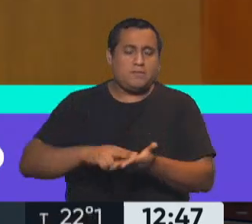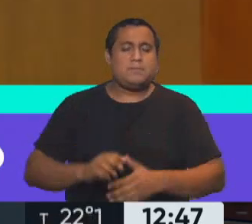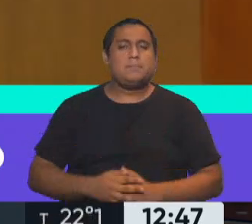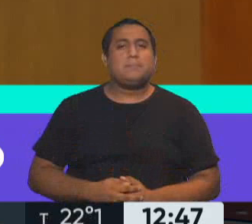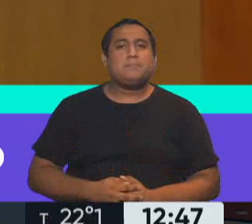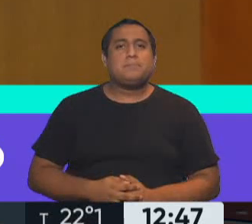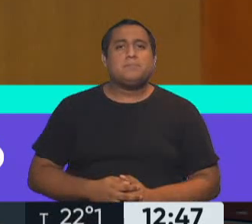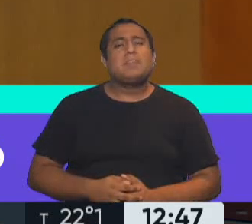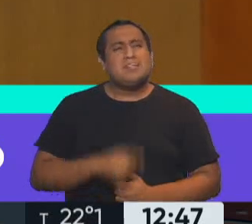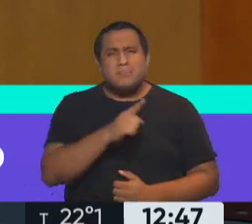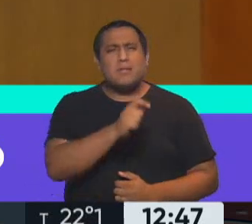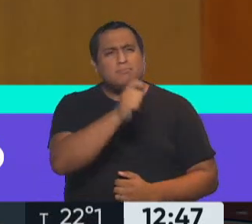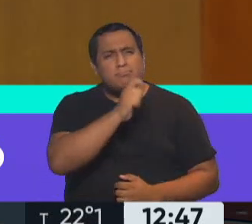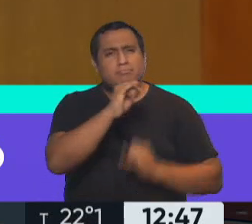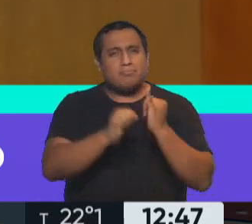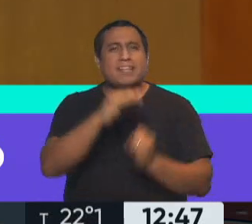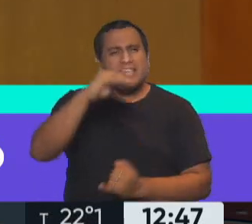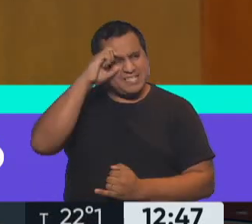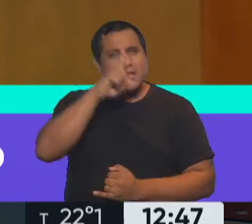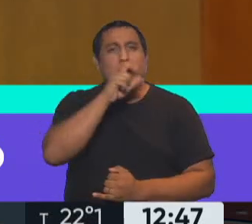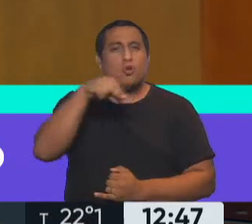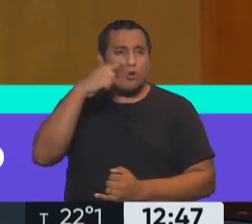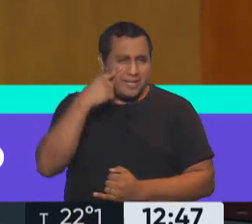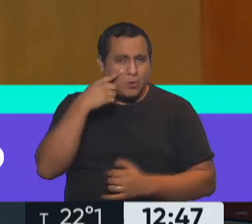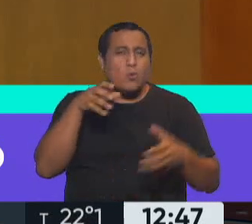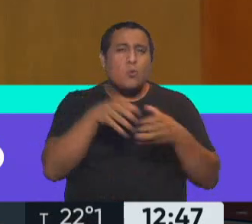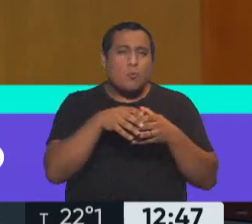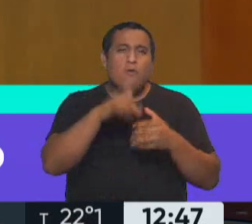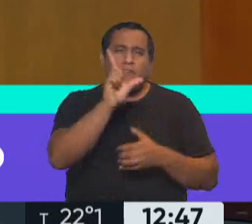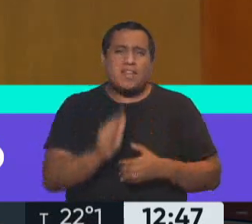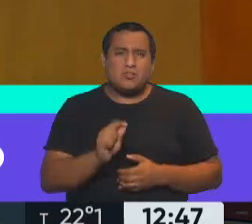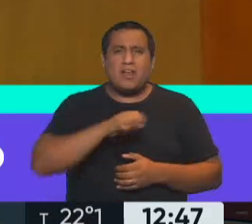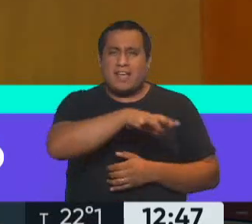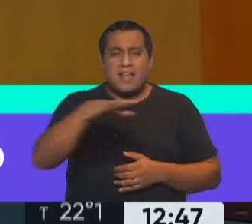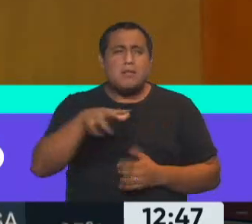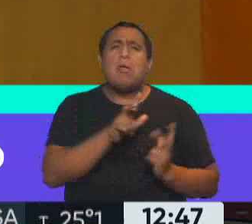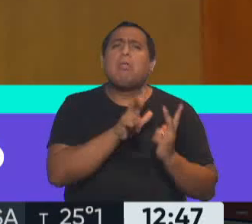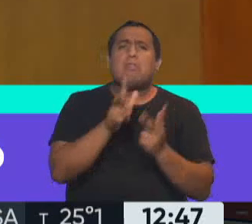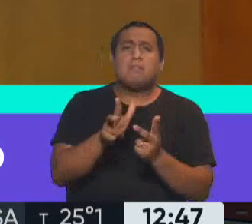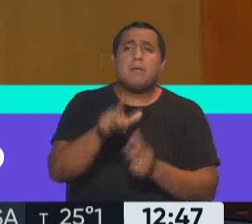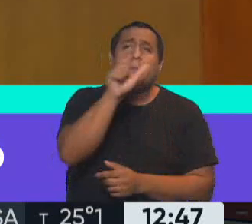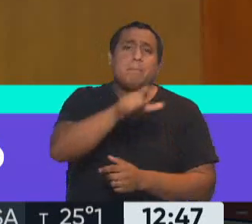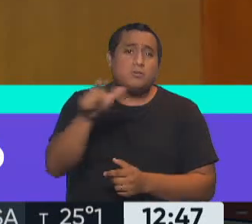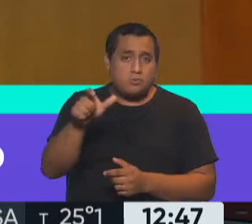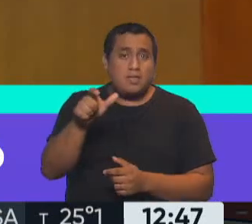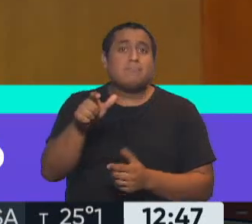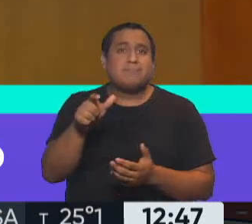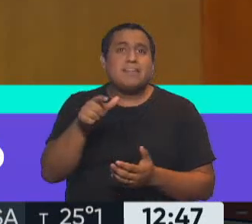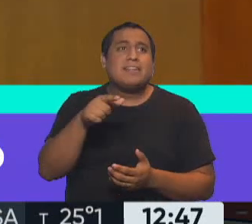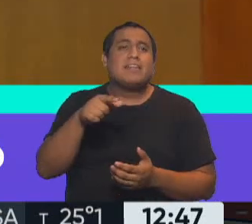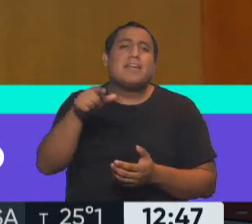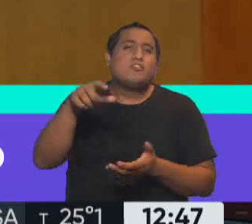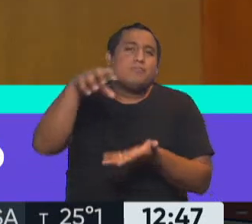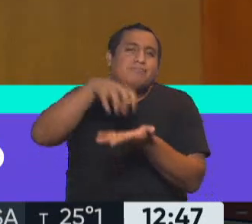Ahí estaban los testimonios, ¿no? Lo escuchábamos a Chetoni de Federación Agraria señalar que los legisladores tienen que, valga la redundancia, legislar